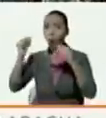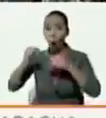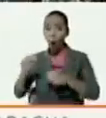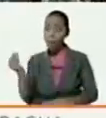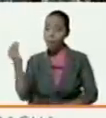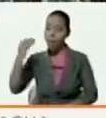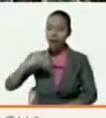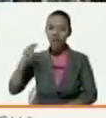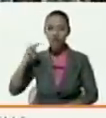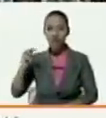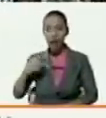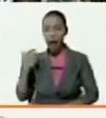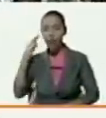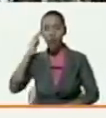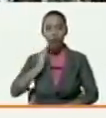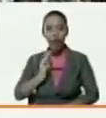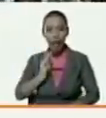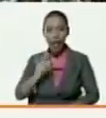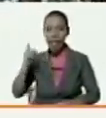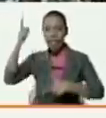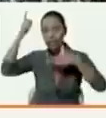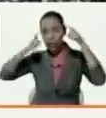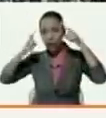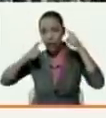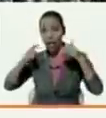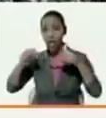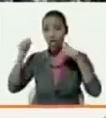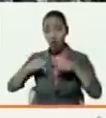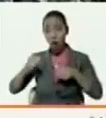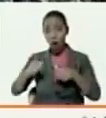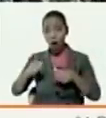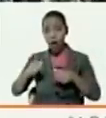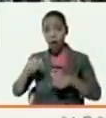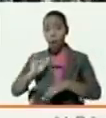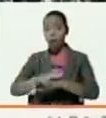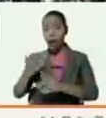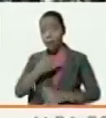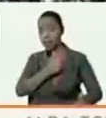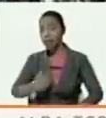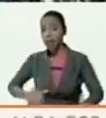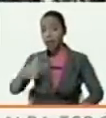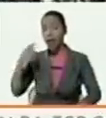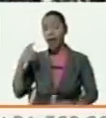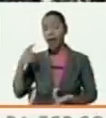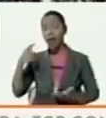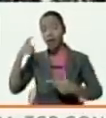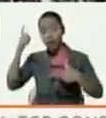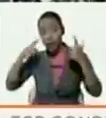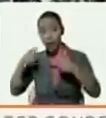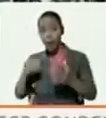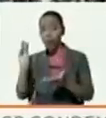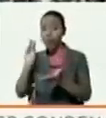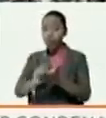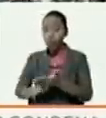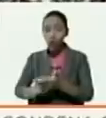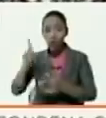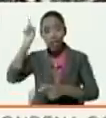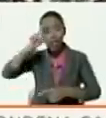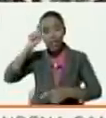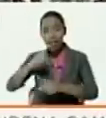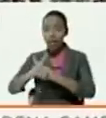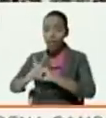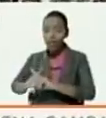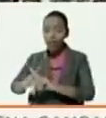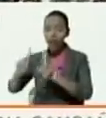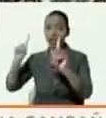que nunca es bolivariana y más que nunca es chavista. Y es chavista porque el comandante Chávez sembró una doctrina distinta a la doctrina que nos imponían